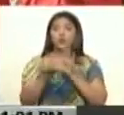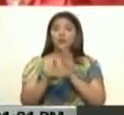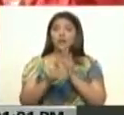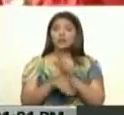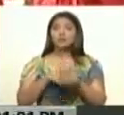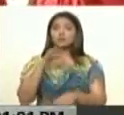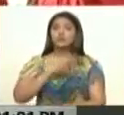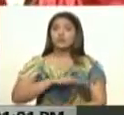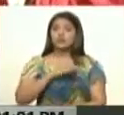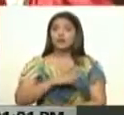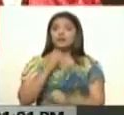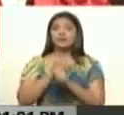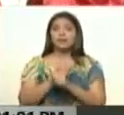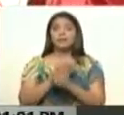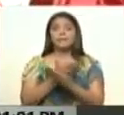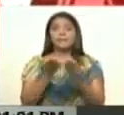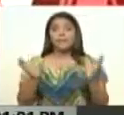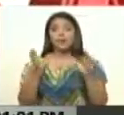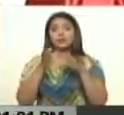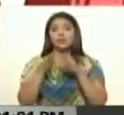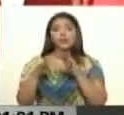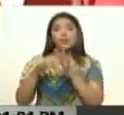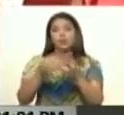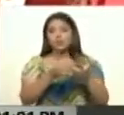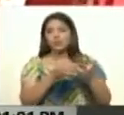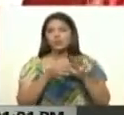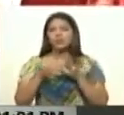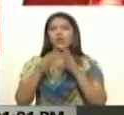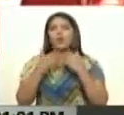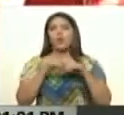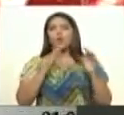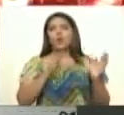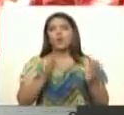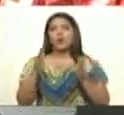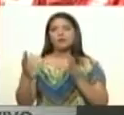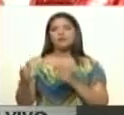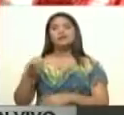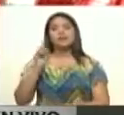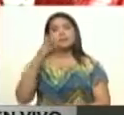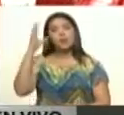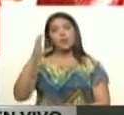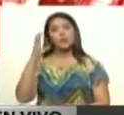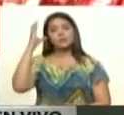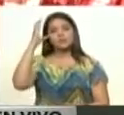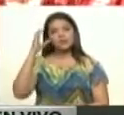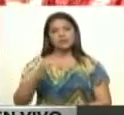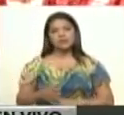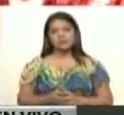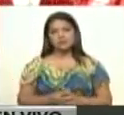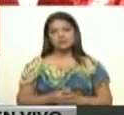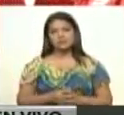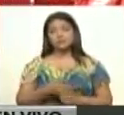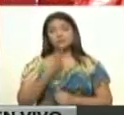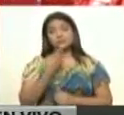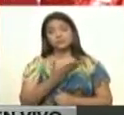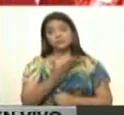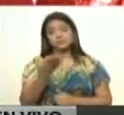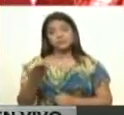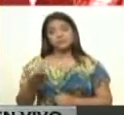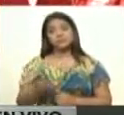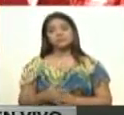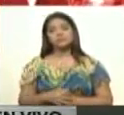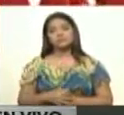laborales, es una clase obrera unida, organizada y consciente. Por eso le digo lo